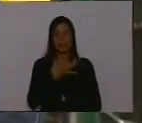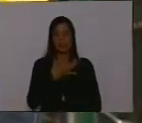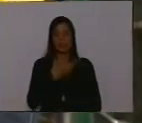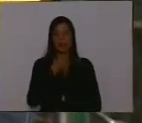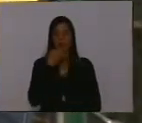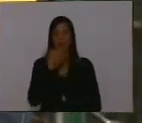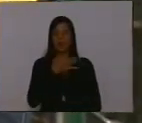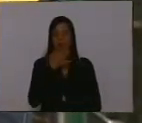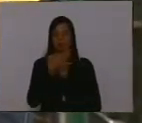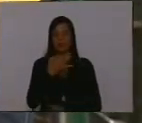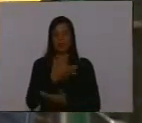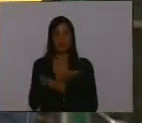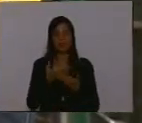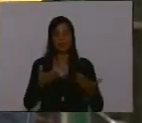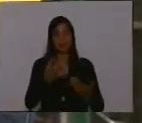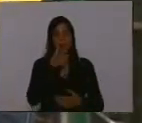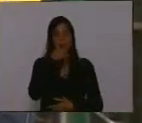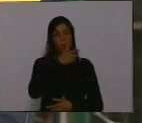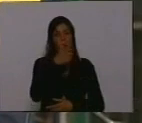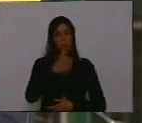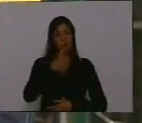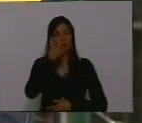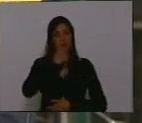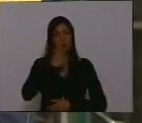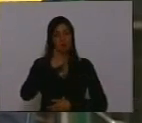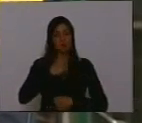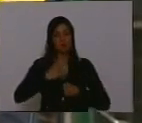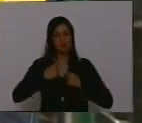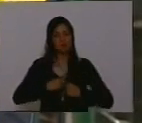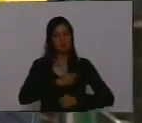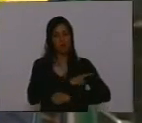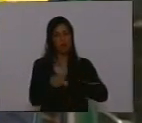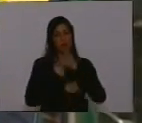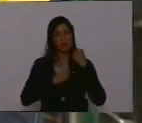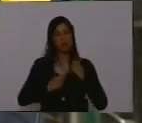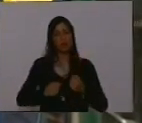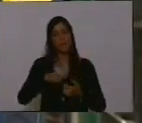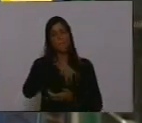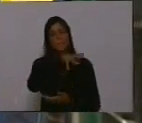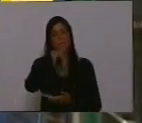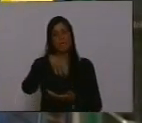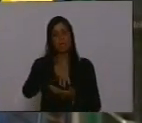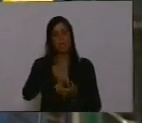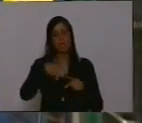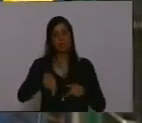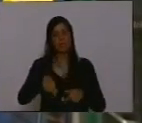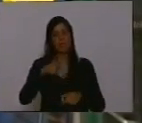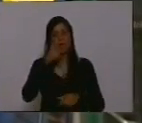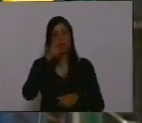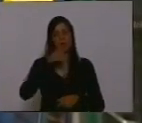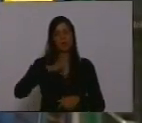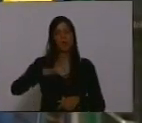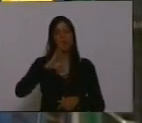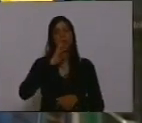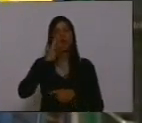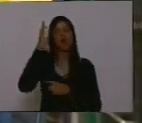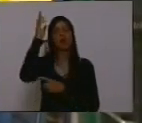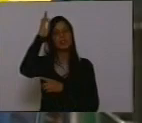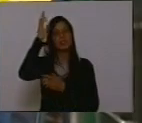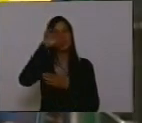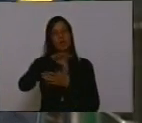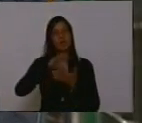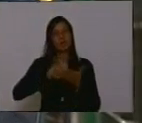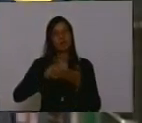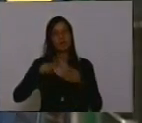Buenas tardes al pueblo aguerrido y combativo del glorioso estado Miranda, la gente de Guaycaipuro. Buenas